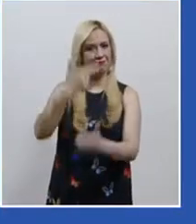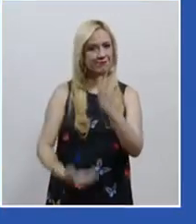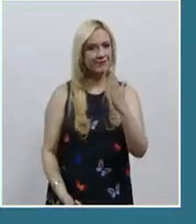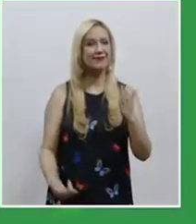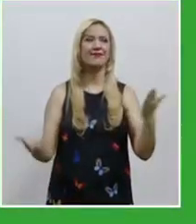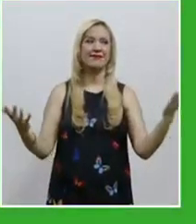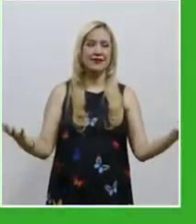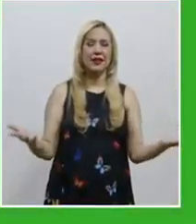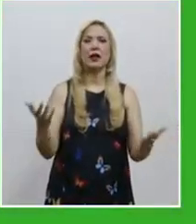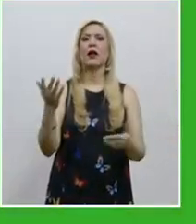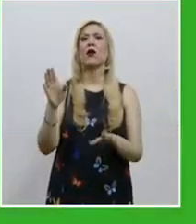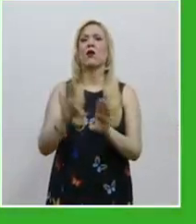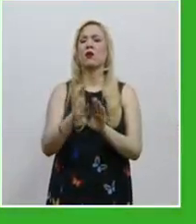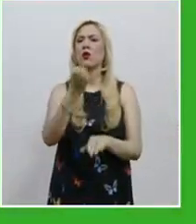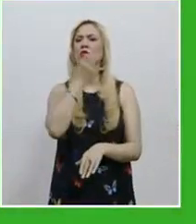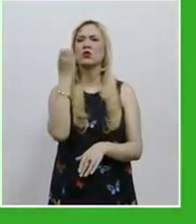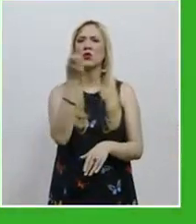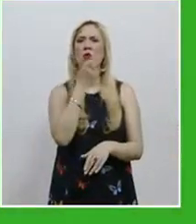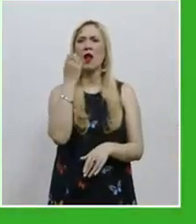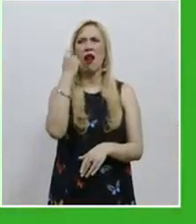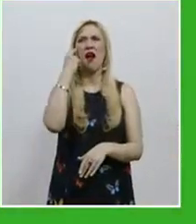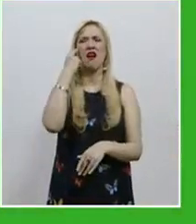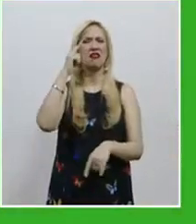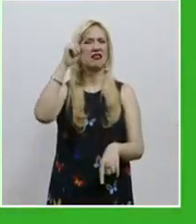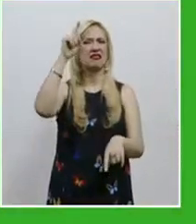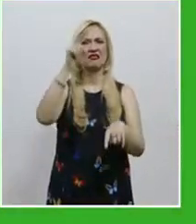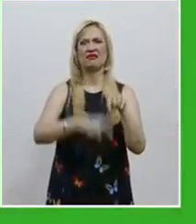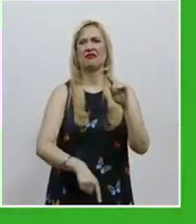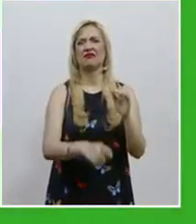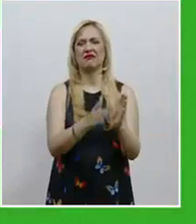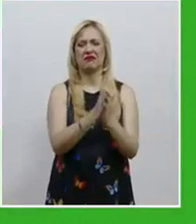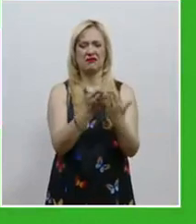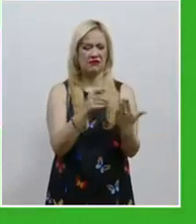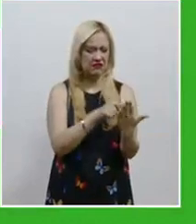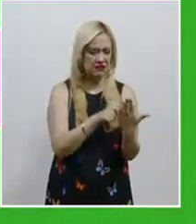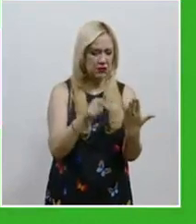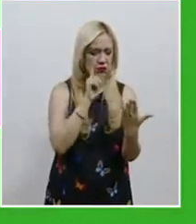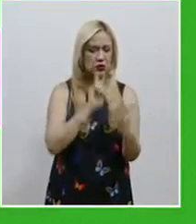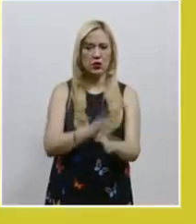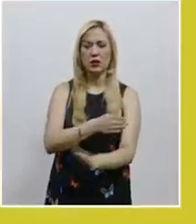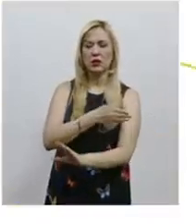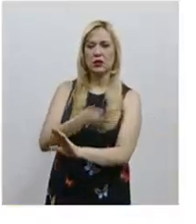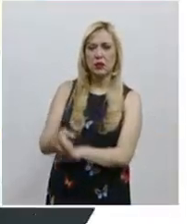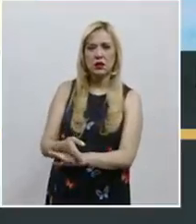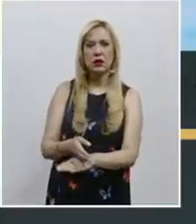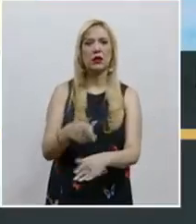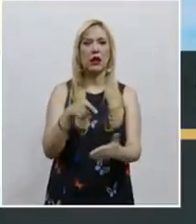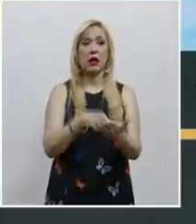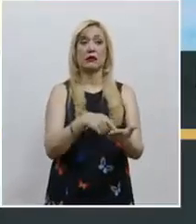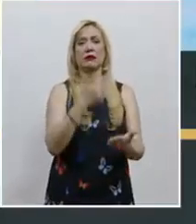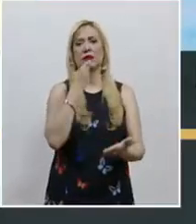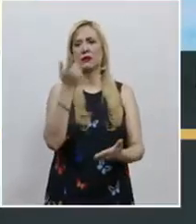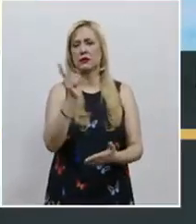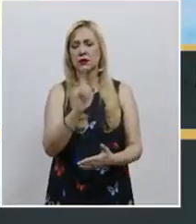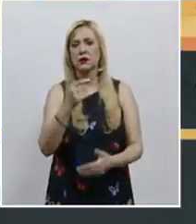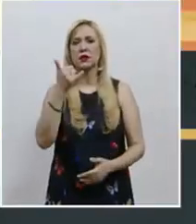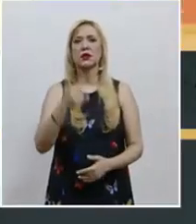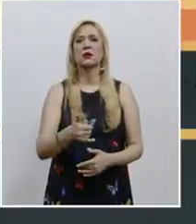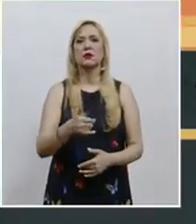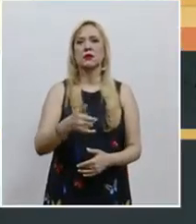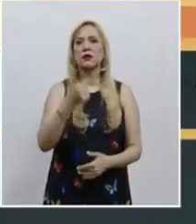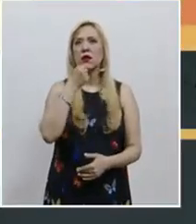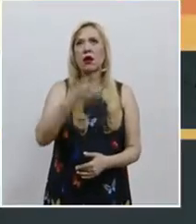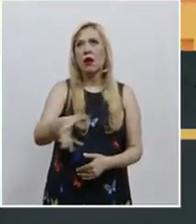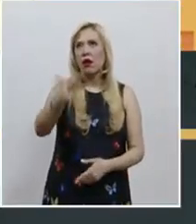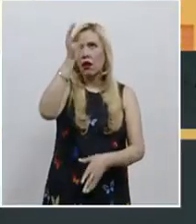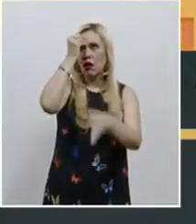de los programas educativos los materiales que hagan apología de la violencia contra las mujeres o contribuyan a la promoción de estereotipos que